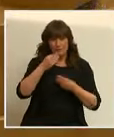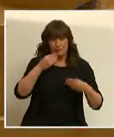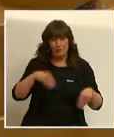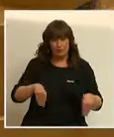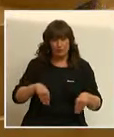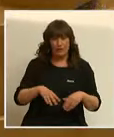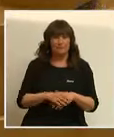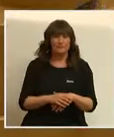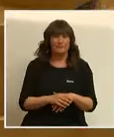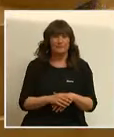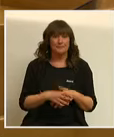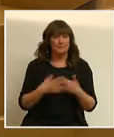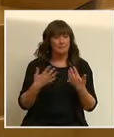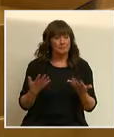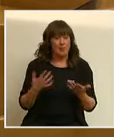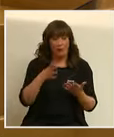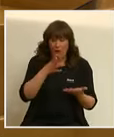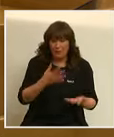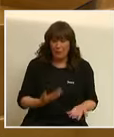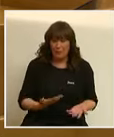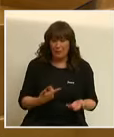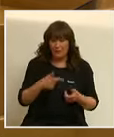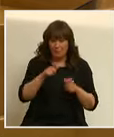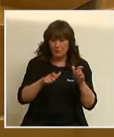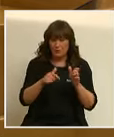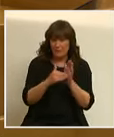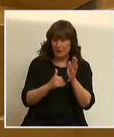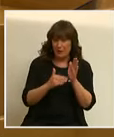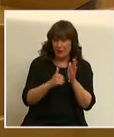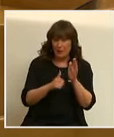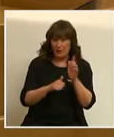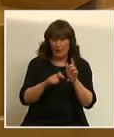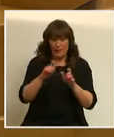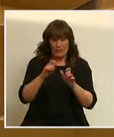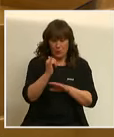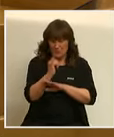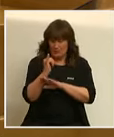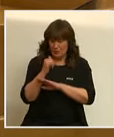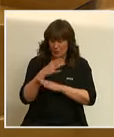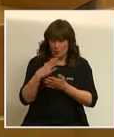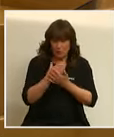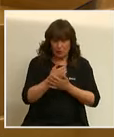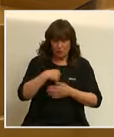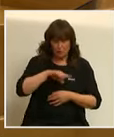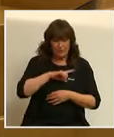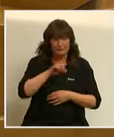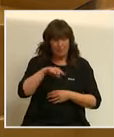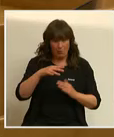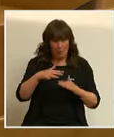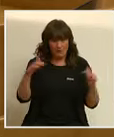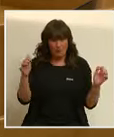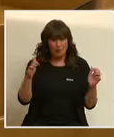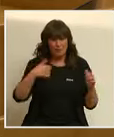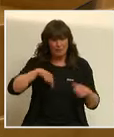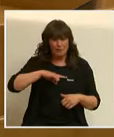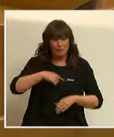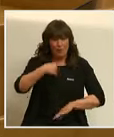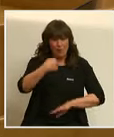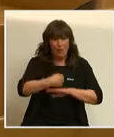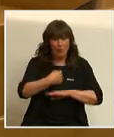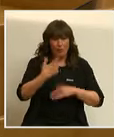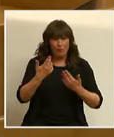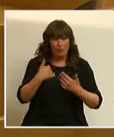verlo. Pero hoy en día, también los valencianos y todas nuestras instituciones, también estas Cortes, tenemos el deber de